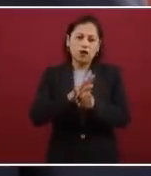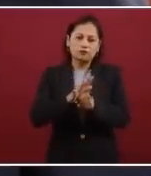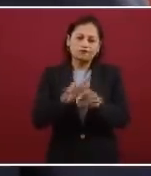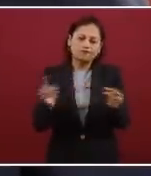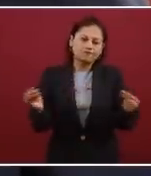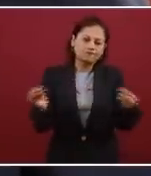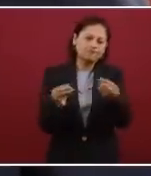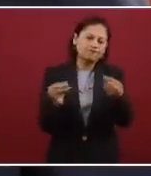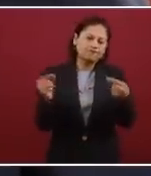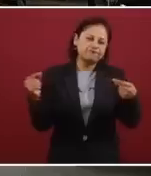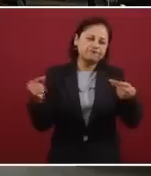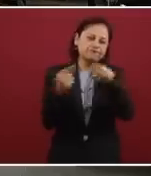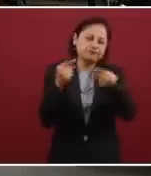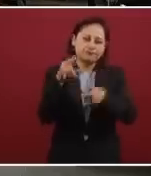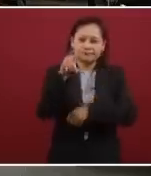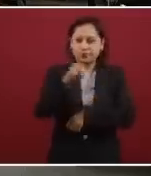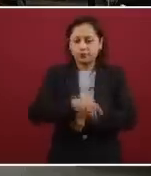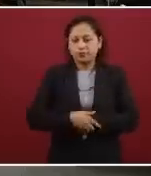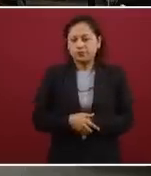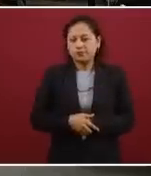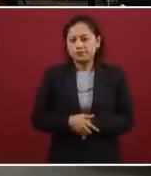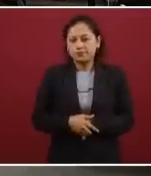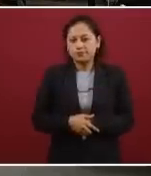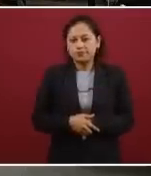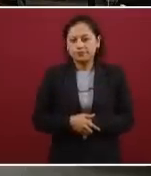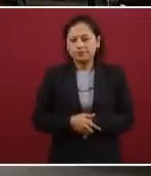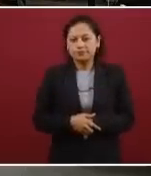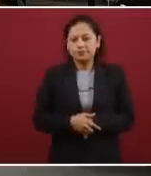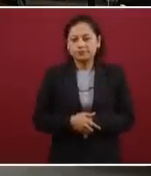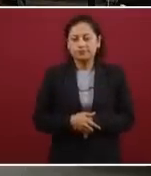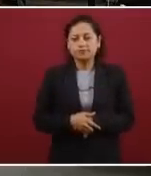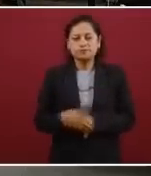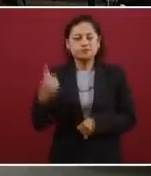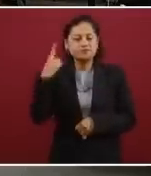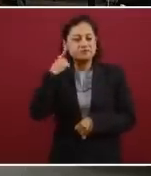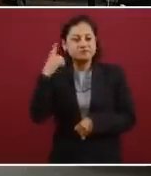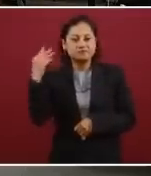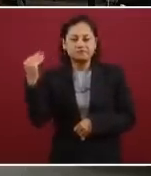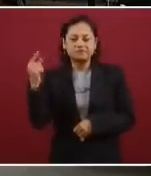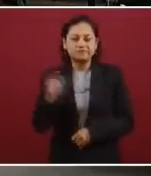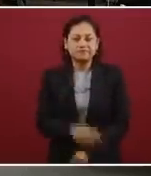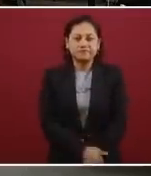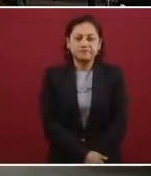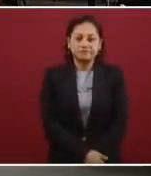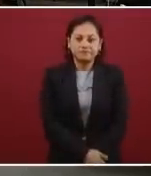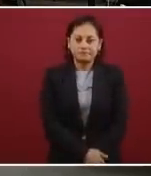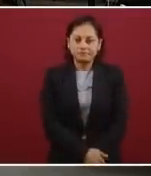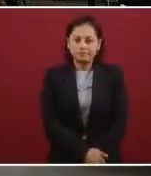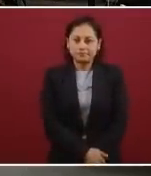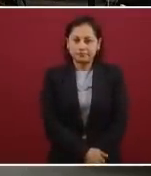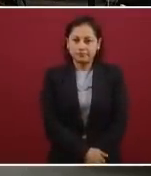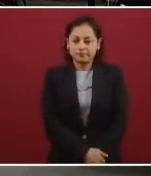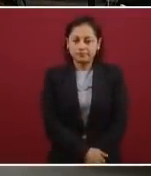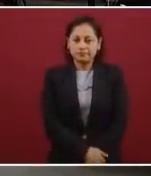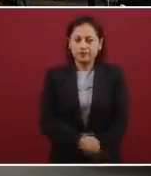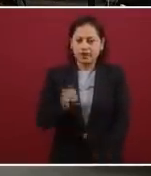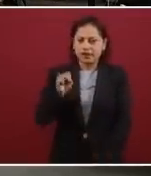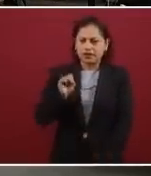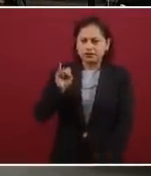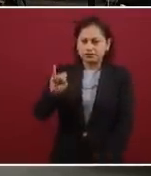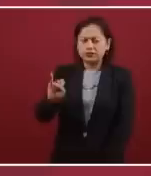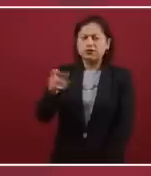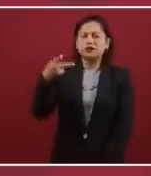Su renuncia está en que si se la aceptan o no. Sí, pero eso corresponde a